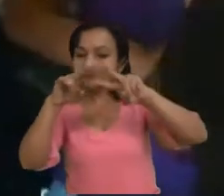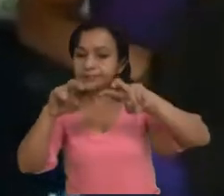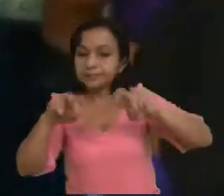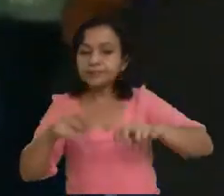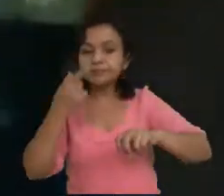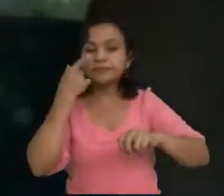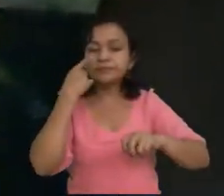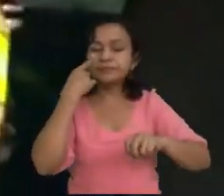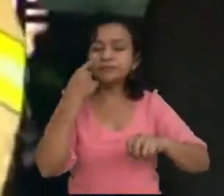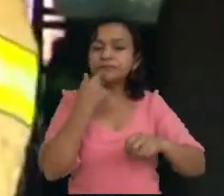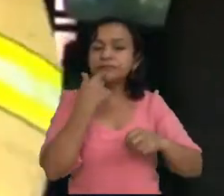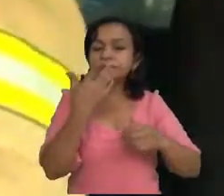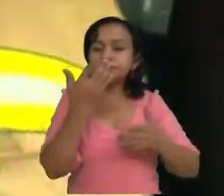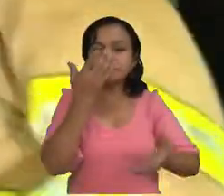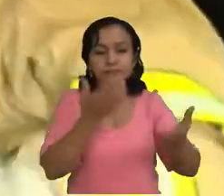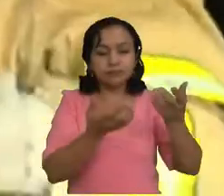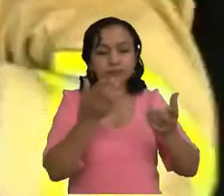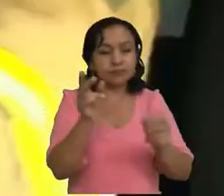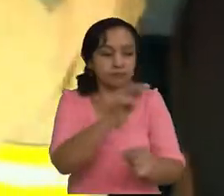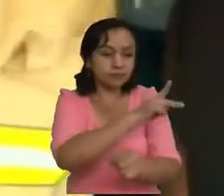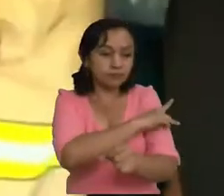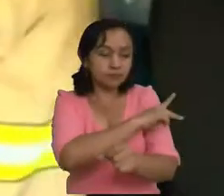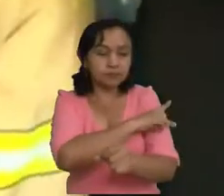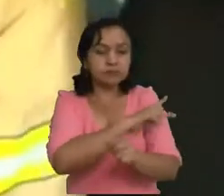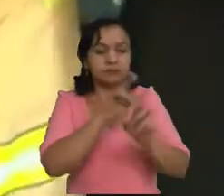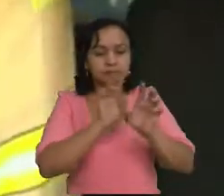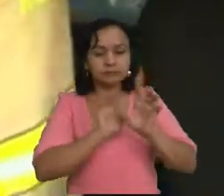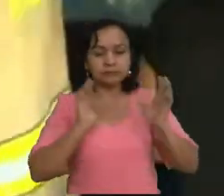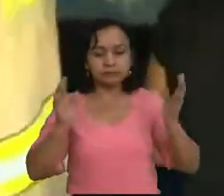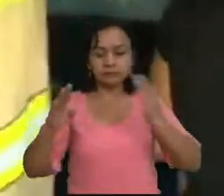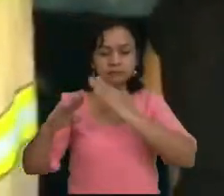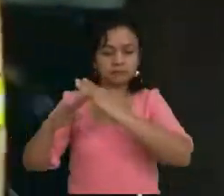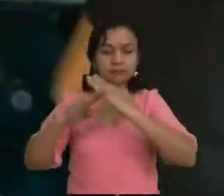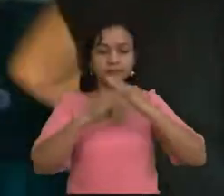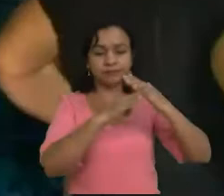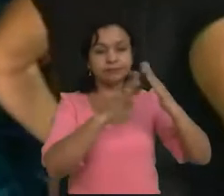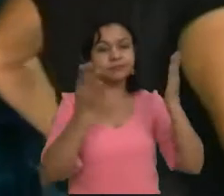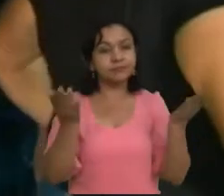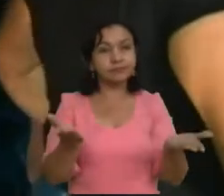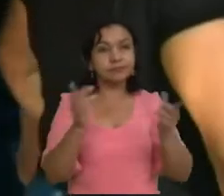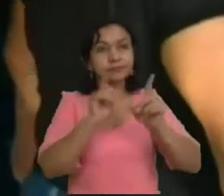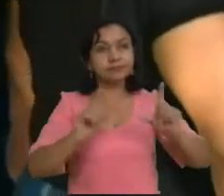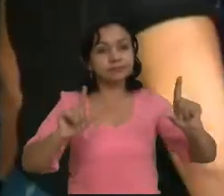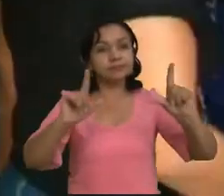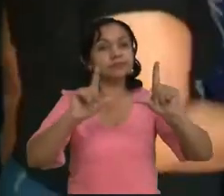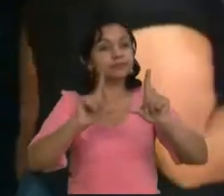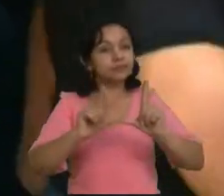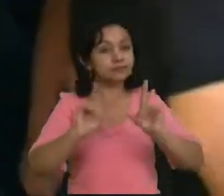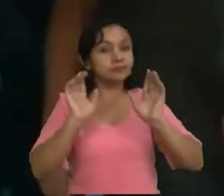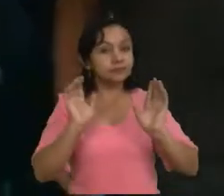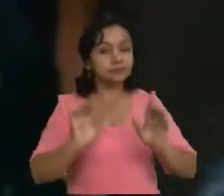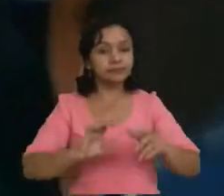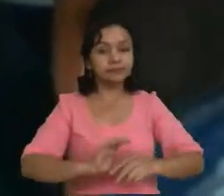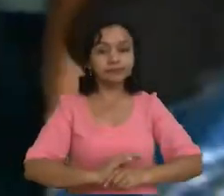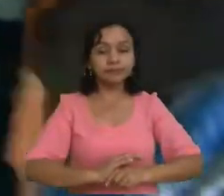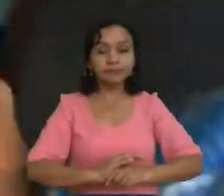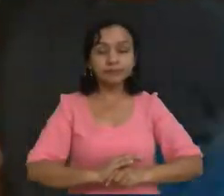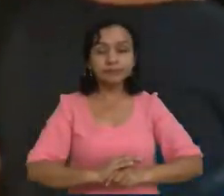de investigación junto a la policía, que ya acordonó la zona. Y pues